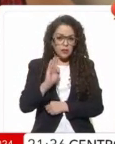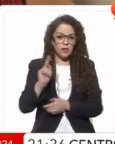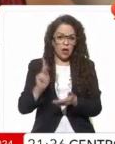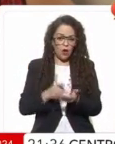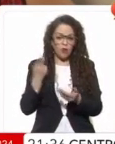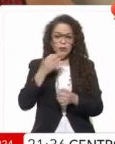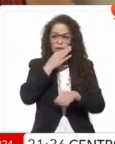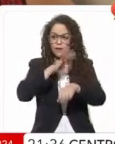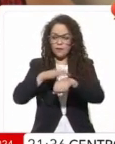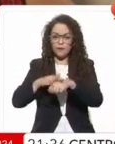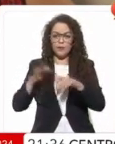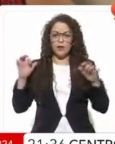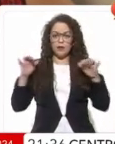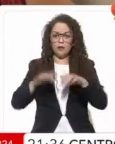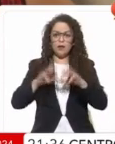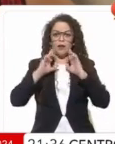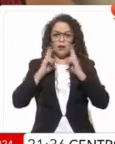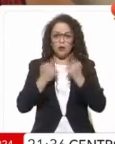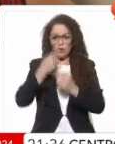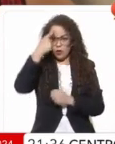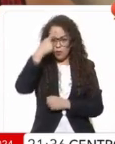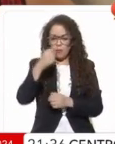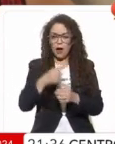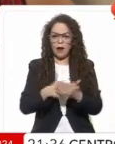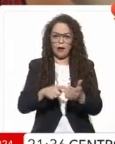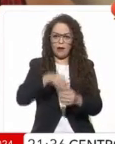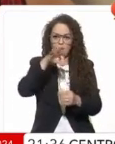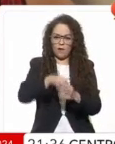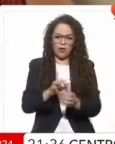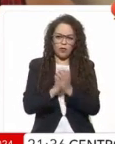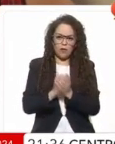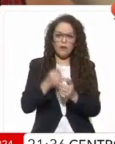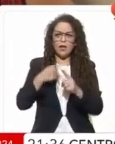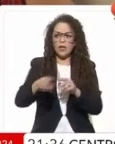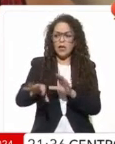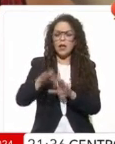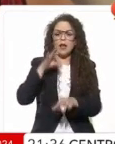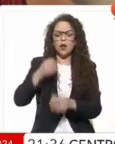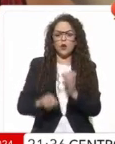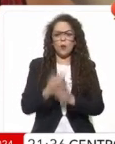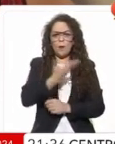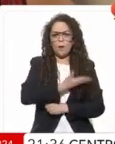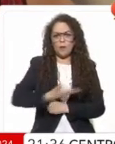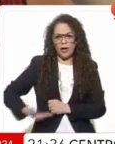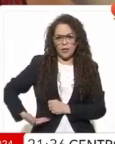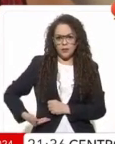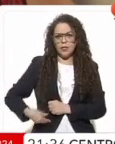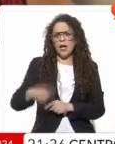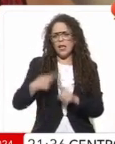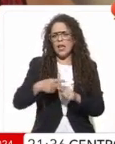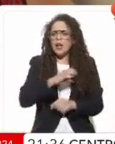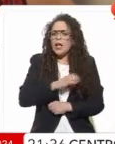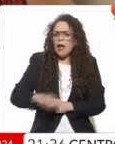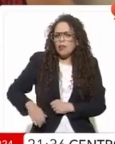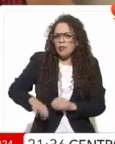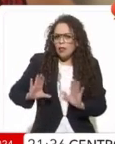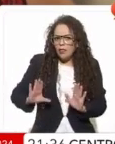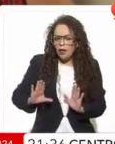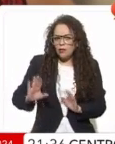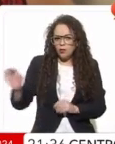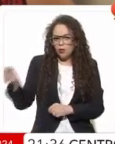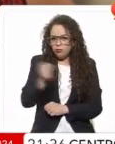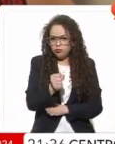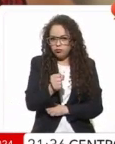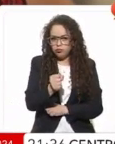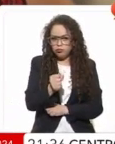elija a un nuevo presidente? ¿Y quién podría ser la persona que encabece esta ruta que el PRI requiere para convertirse en